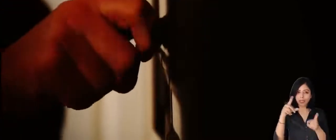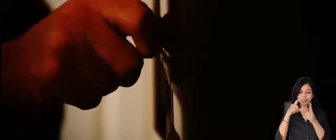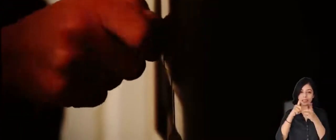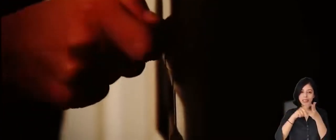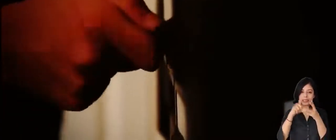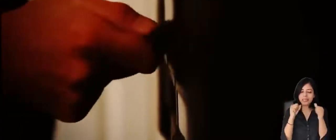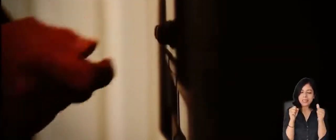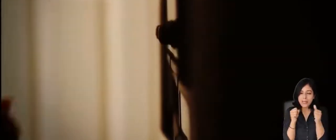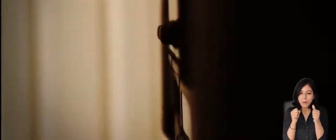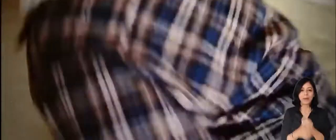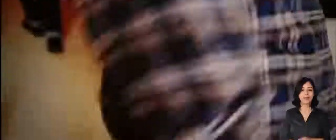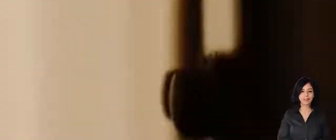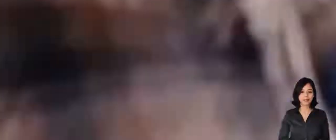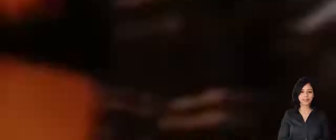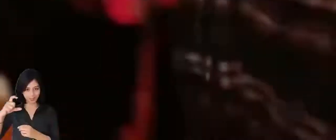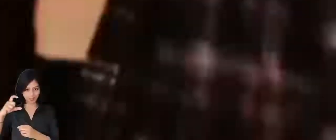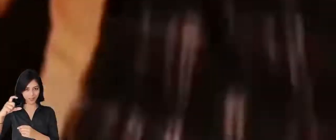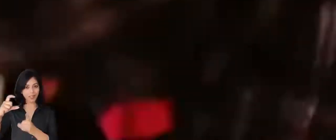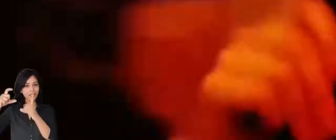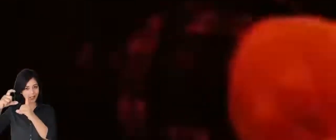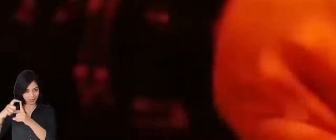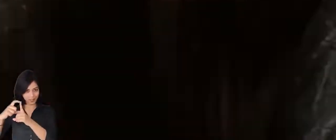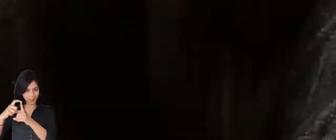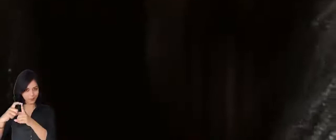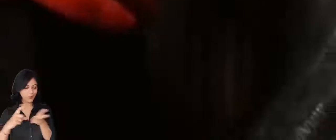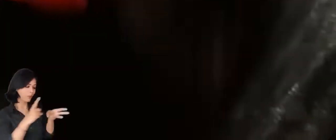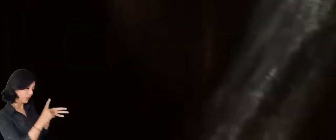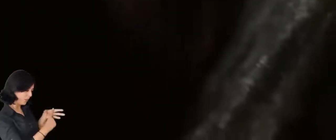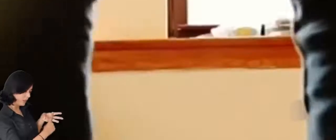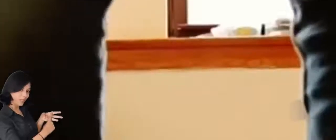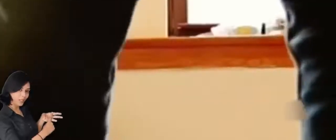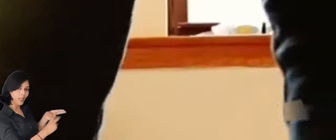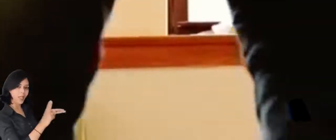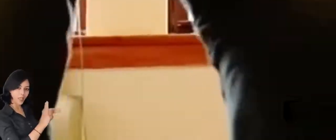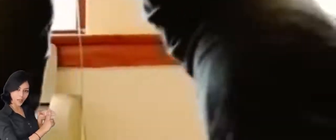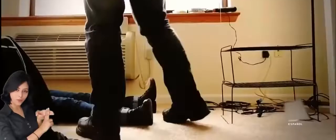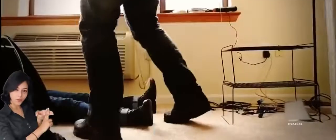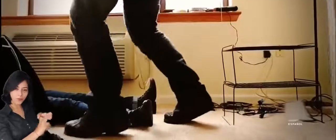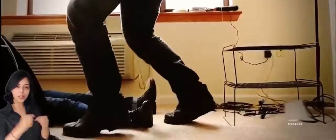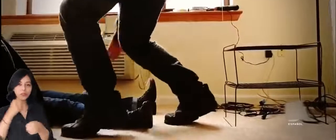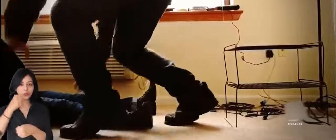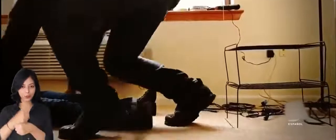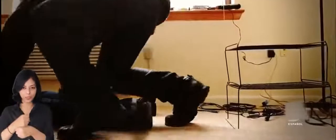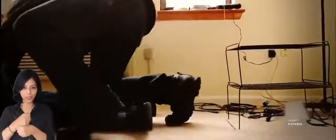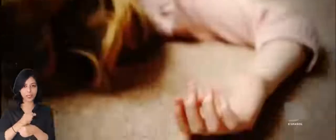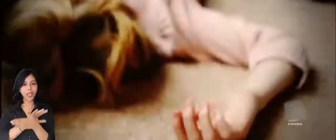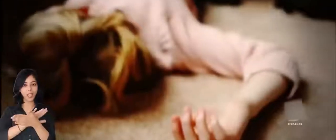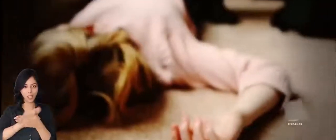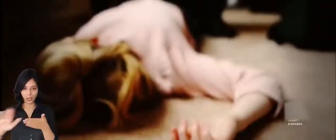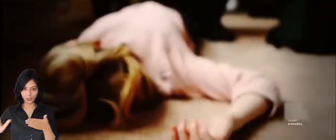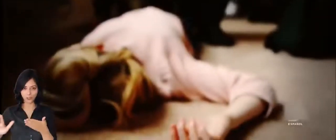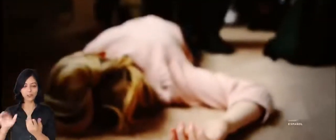Y no eran solo los amigos de Paxton los que estaban bajo su control. Hasta los adultos con los que vivía seguían